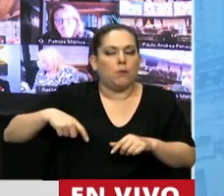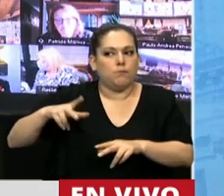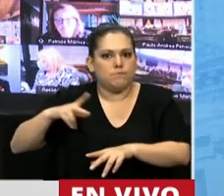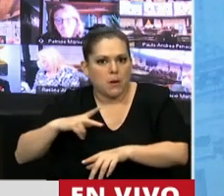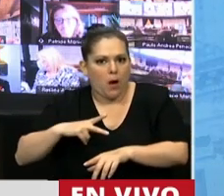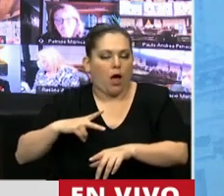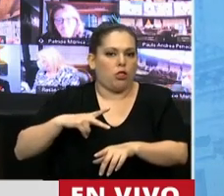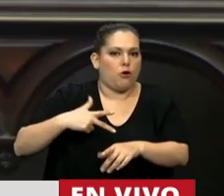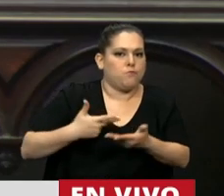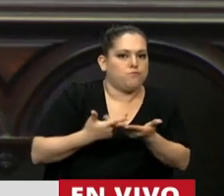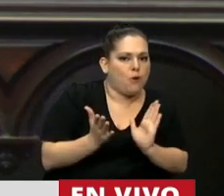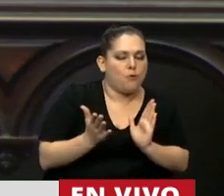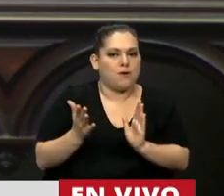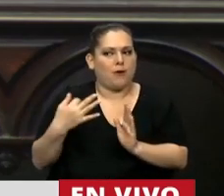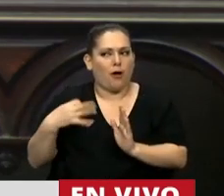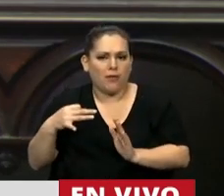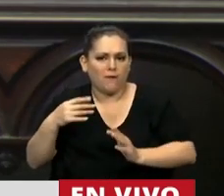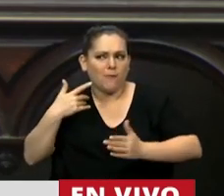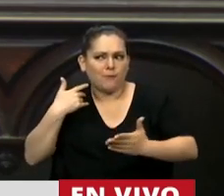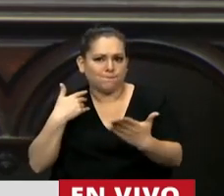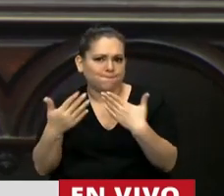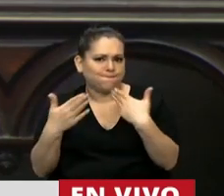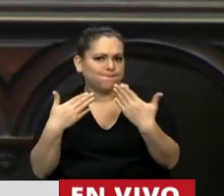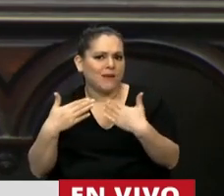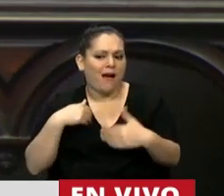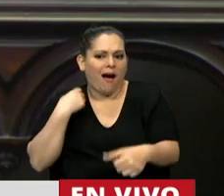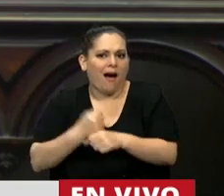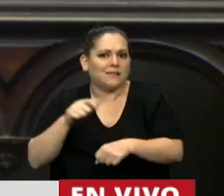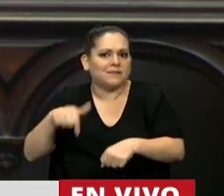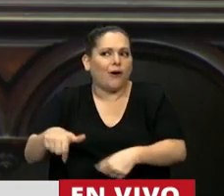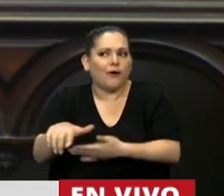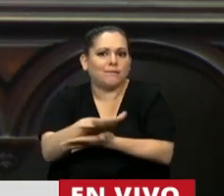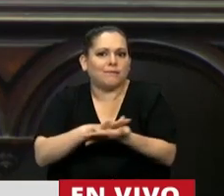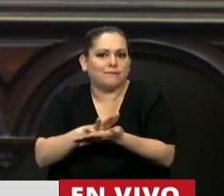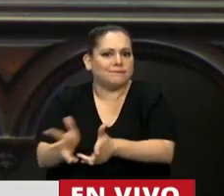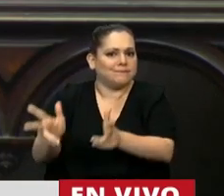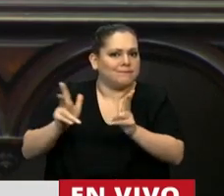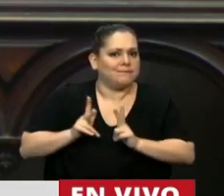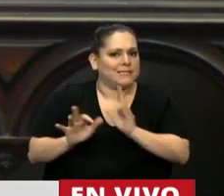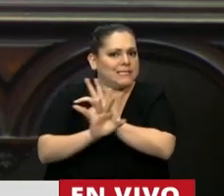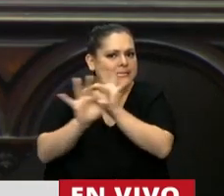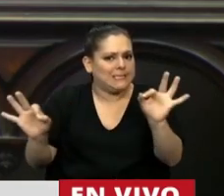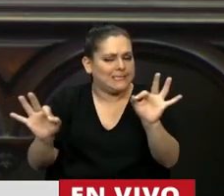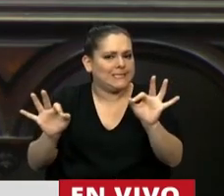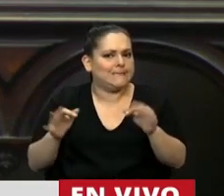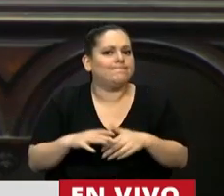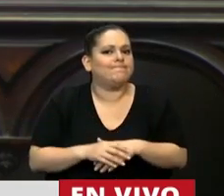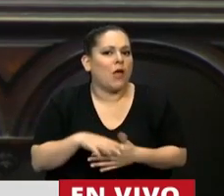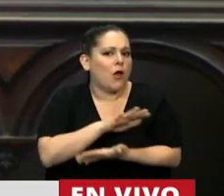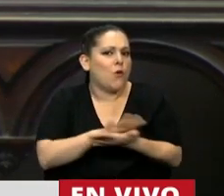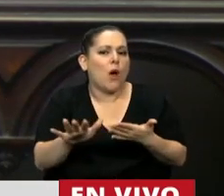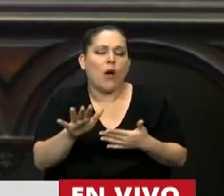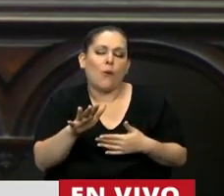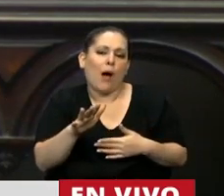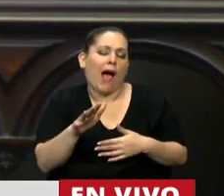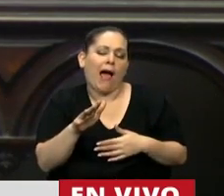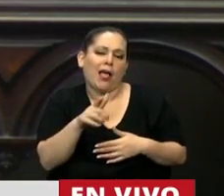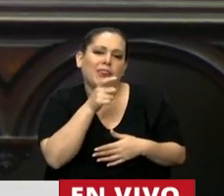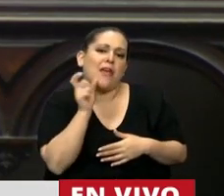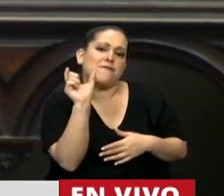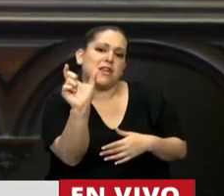que hasta ahora no se han podido responder que vienen aparejadas por la nueva definición de violencia laboral